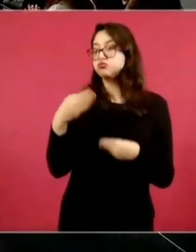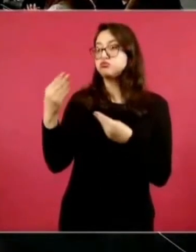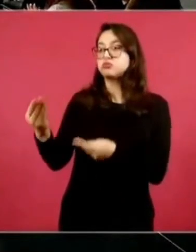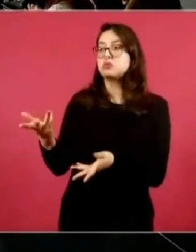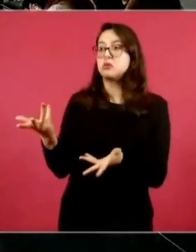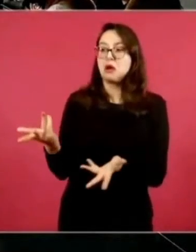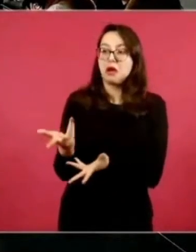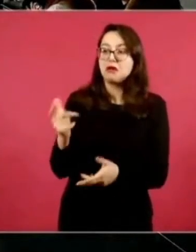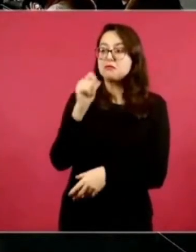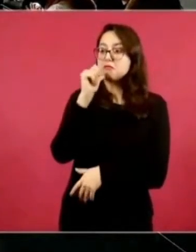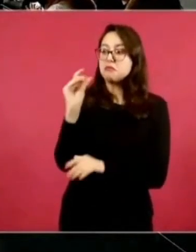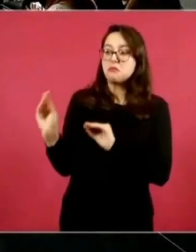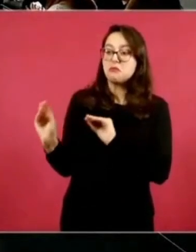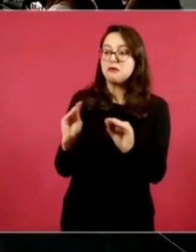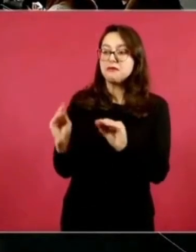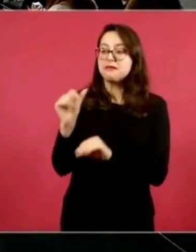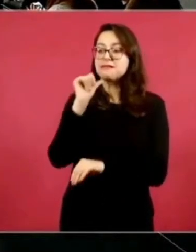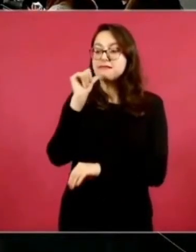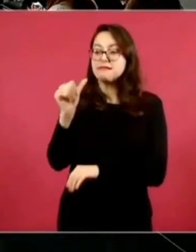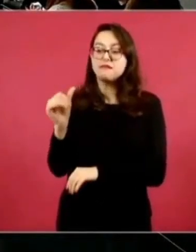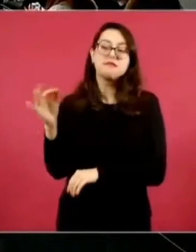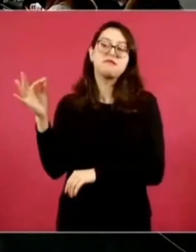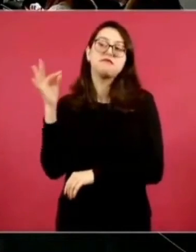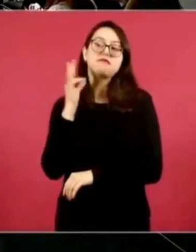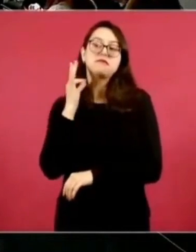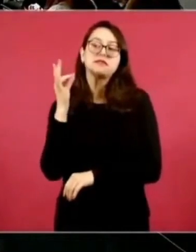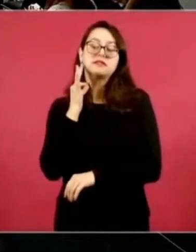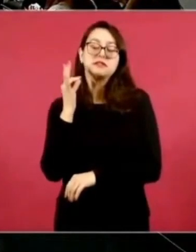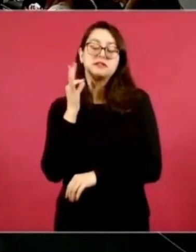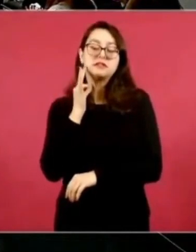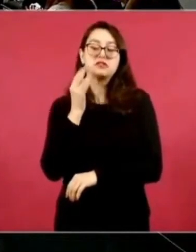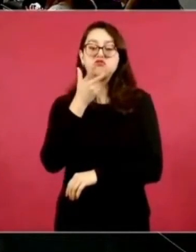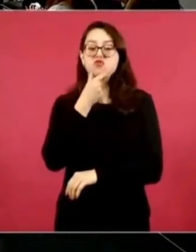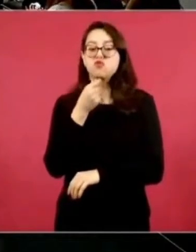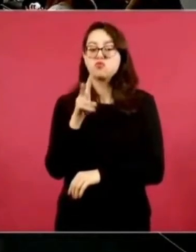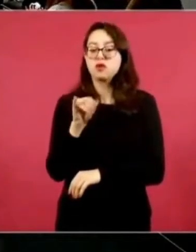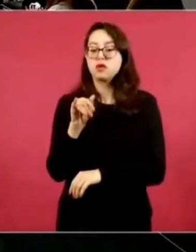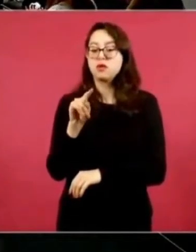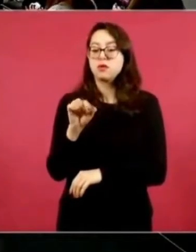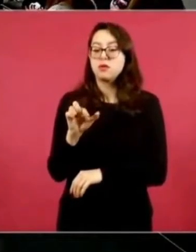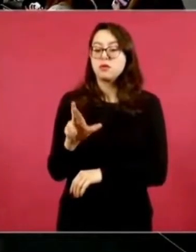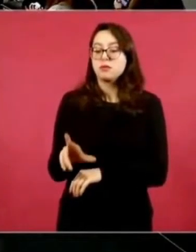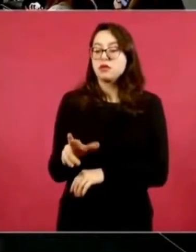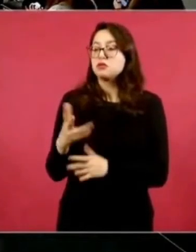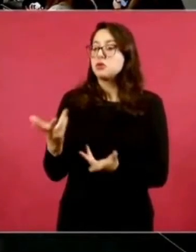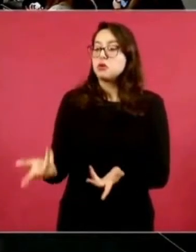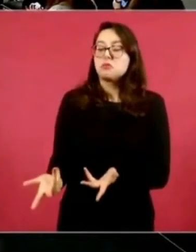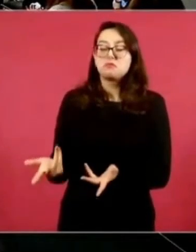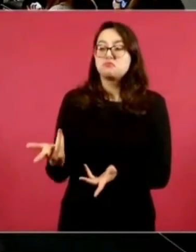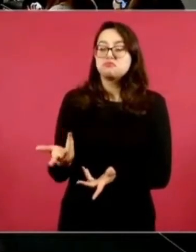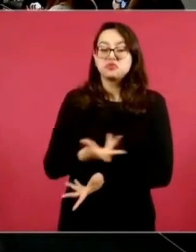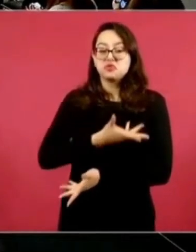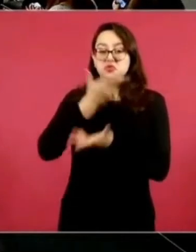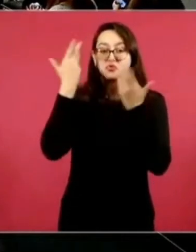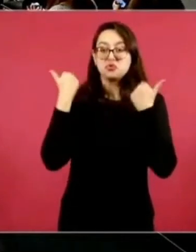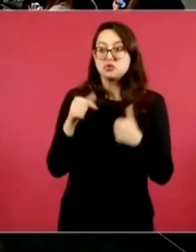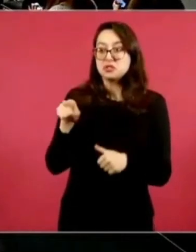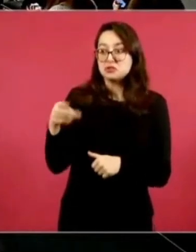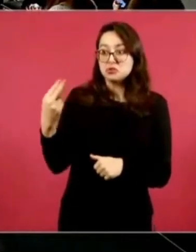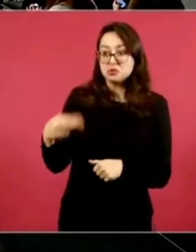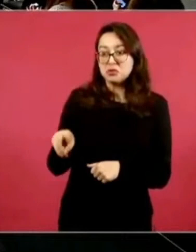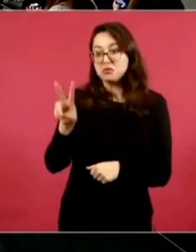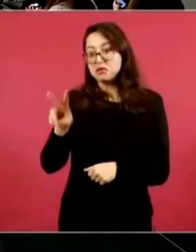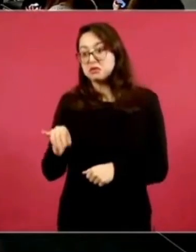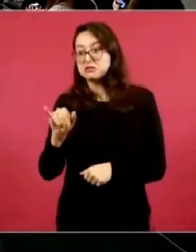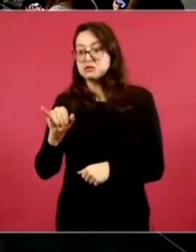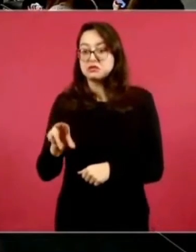General de la República, el fiscal en jefe en turno, Víctor Acosta, no me volvió a dar la cara, ni siquiera sé si Reverdar es su nombre, pero